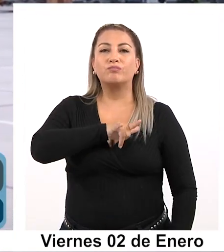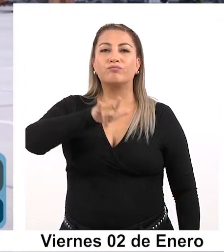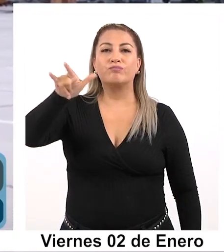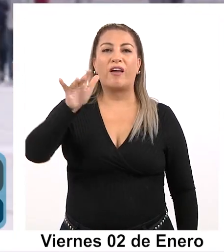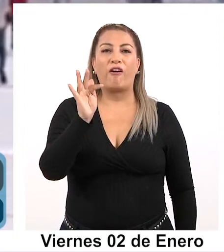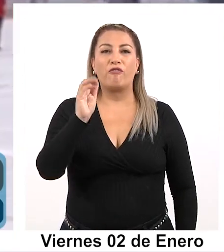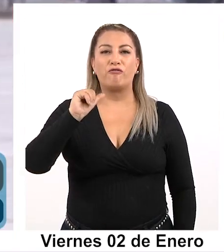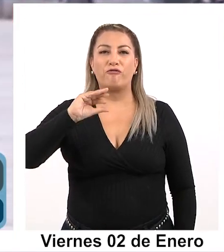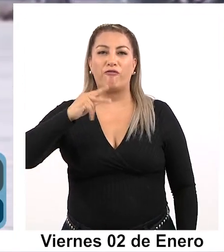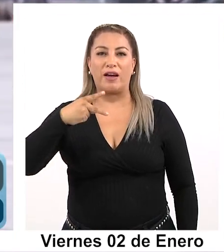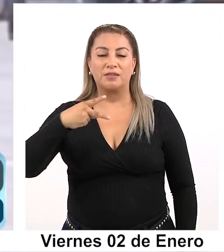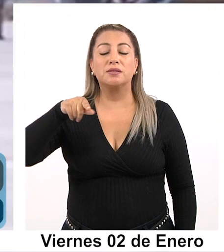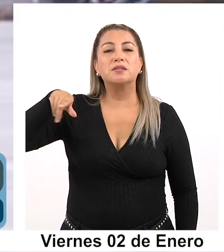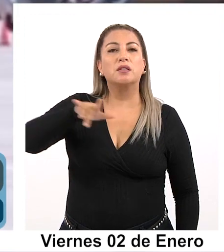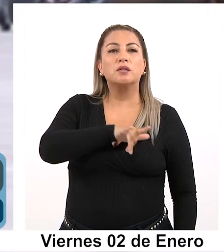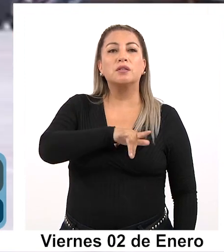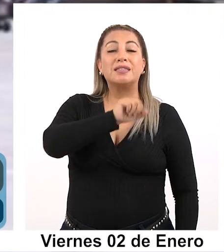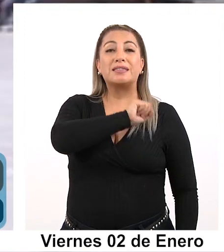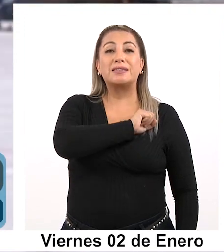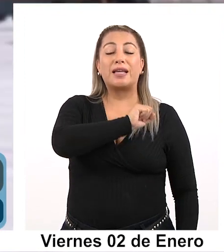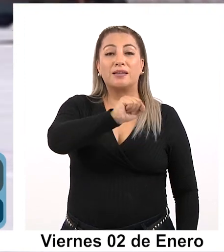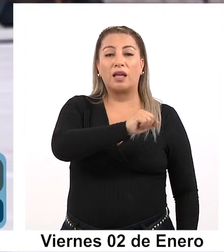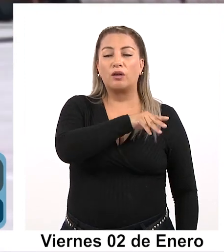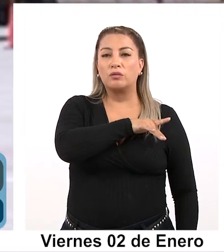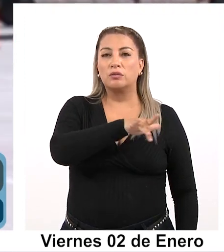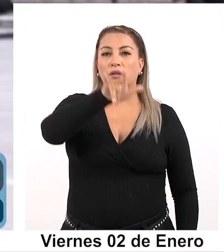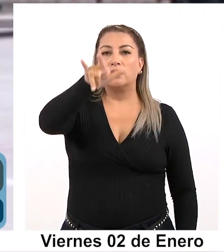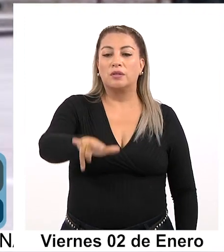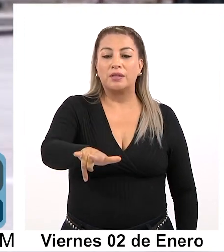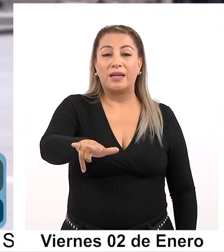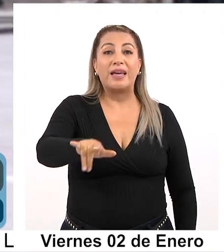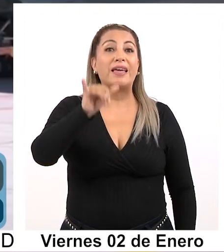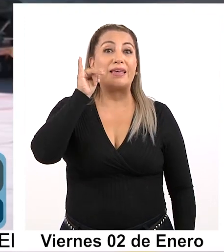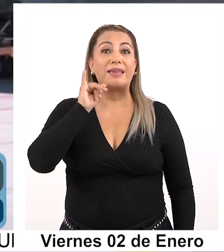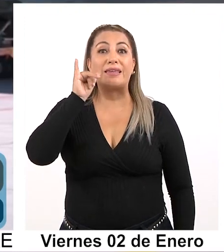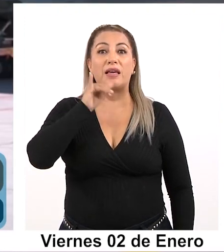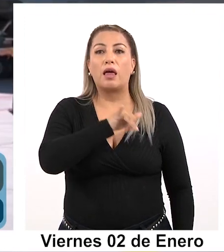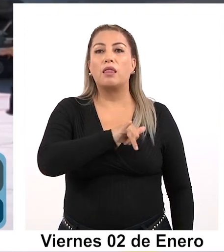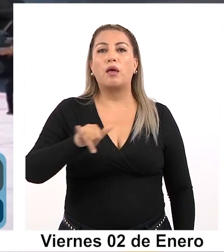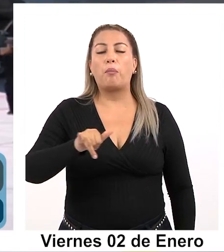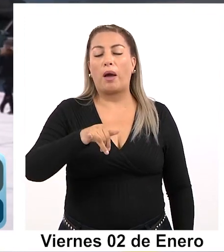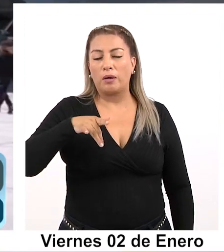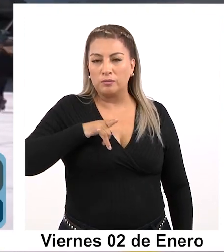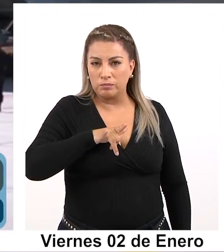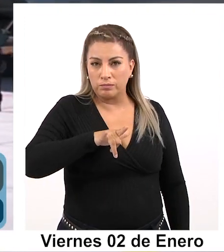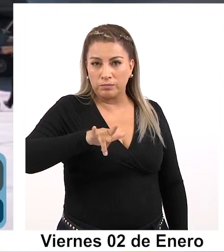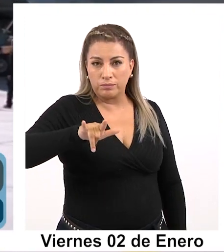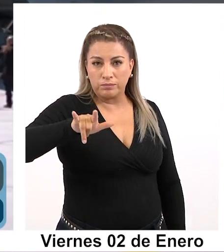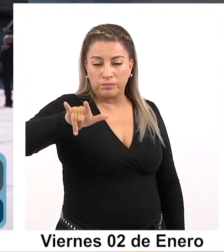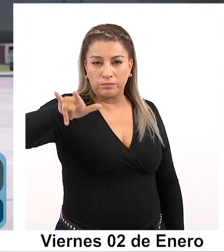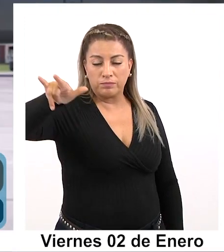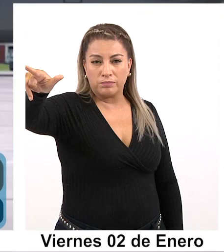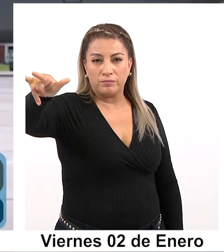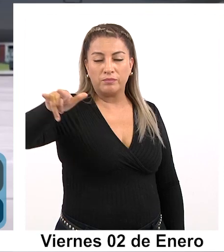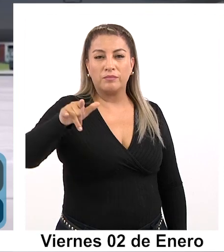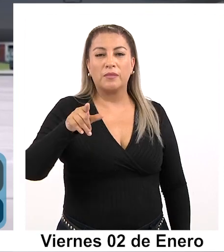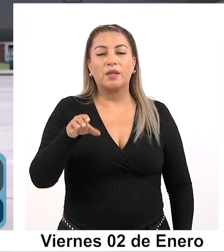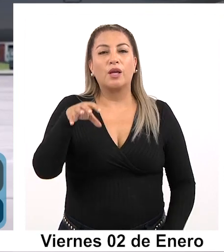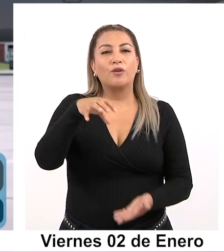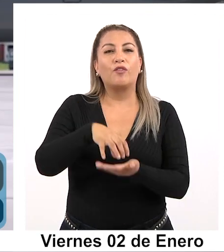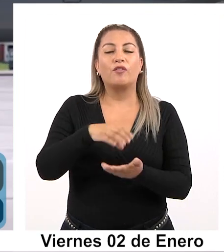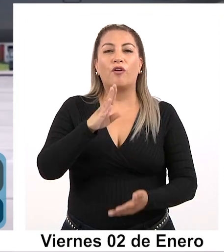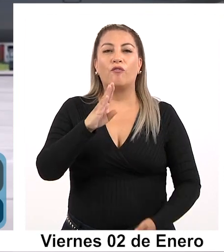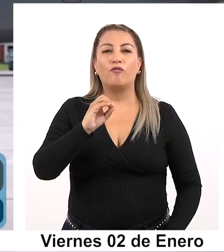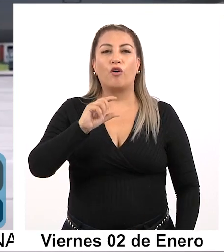la FACH. El avión salió de Santiago, realizó una escala en Iquique y posteriormente partió a su destino la ciudad de Bogotá,